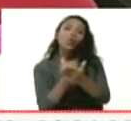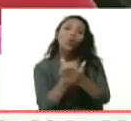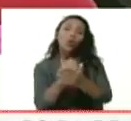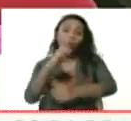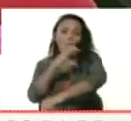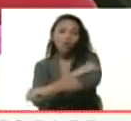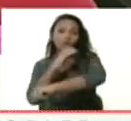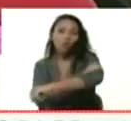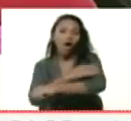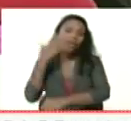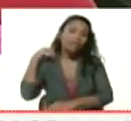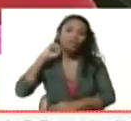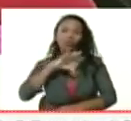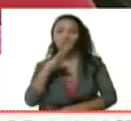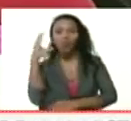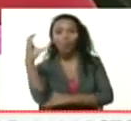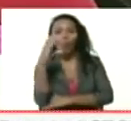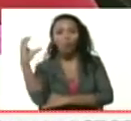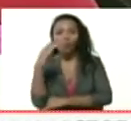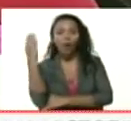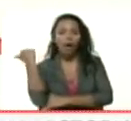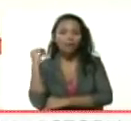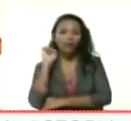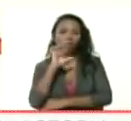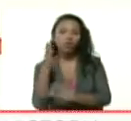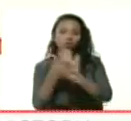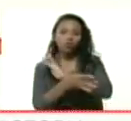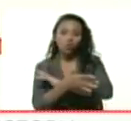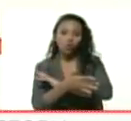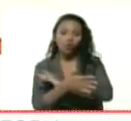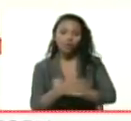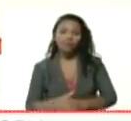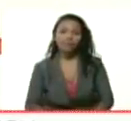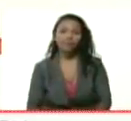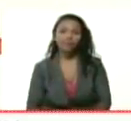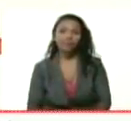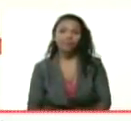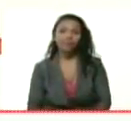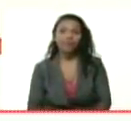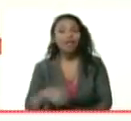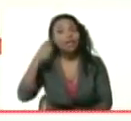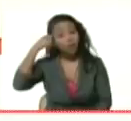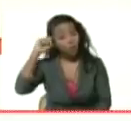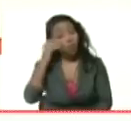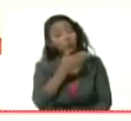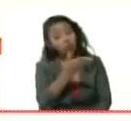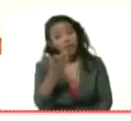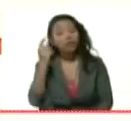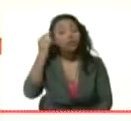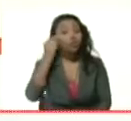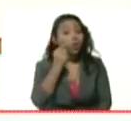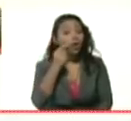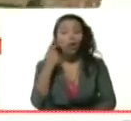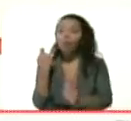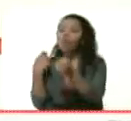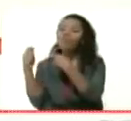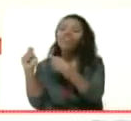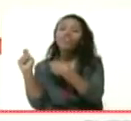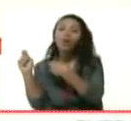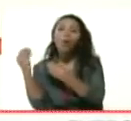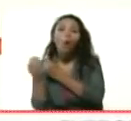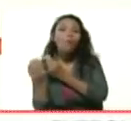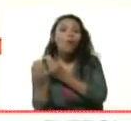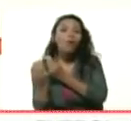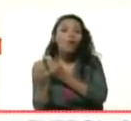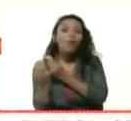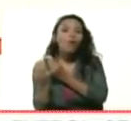oligarquía colombiana de la época. Y recuerden a Sucre cómo nos los vendieron. ¿Cuáles eran